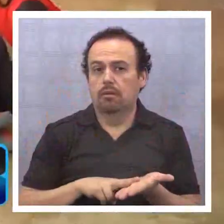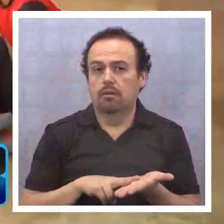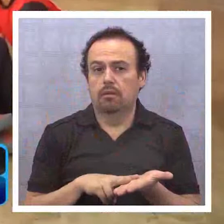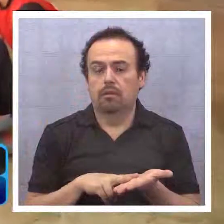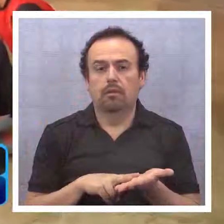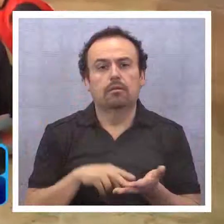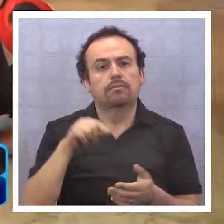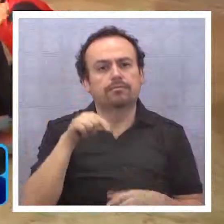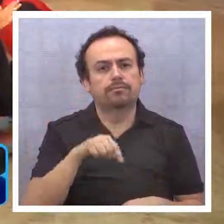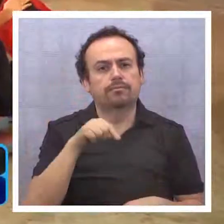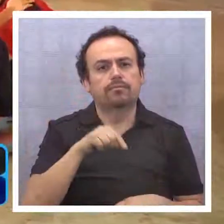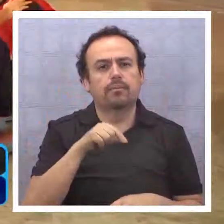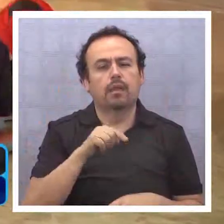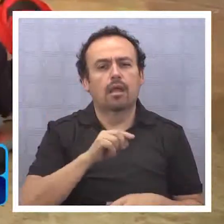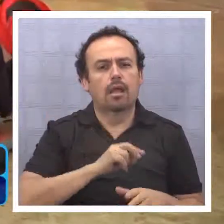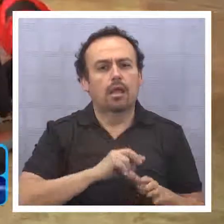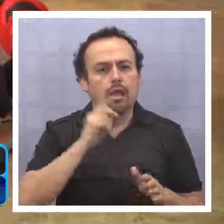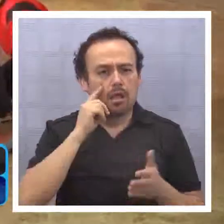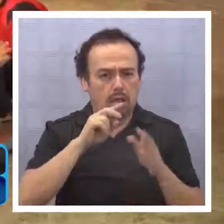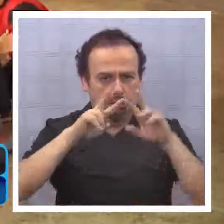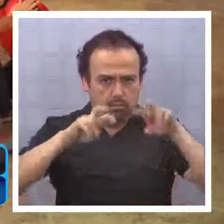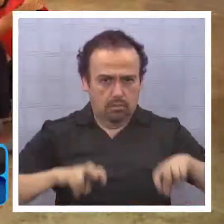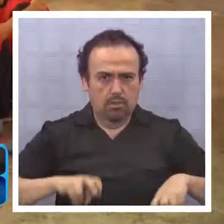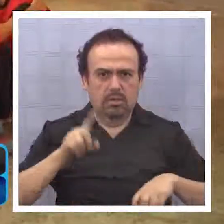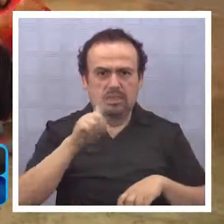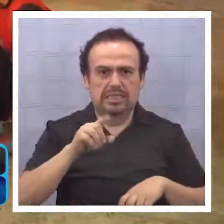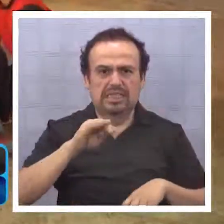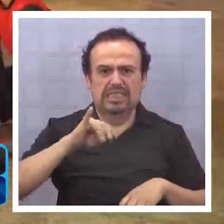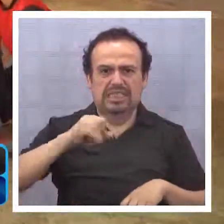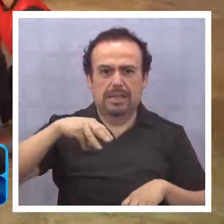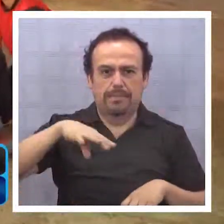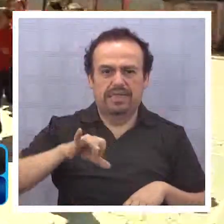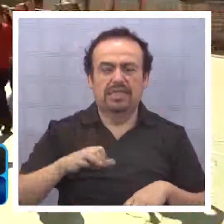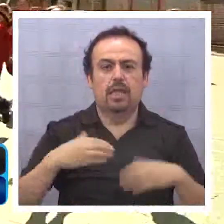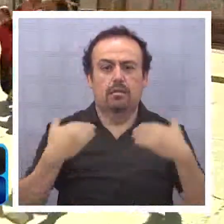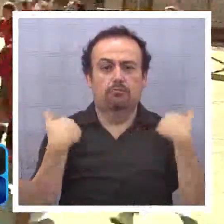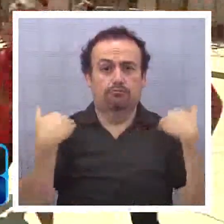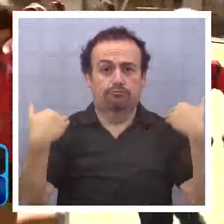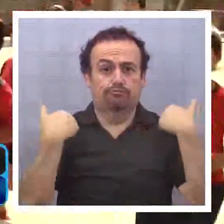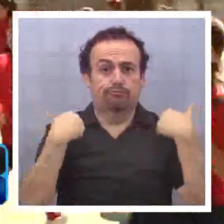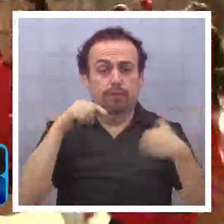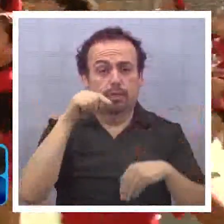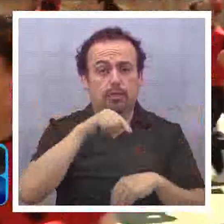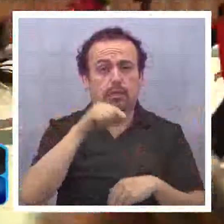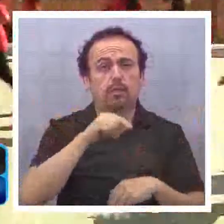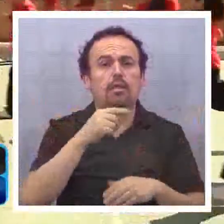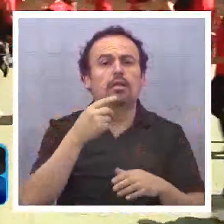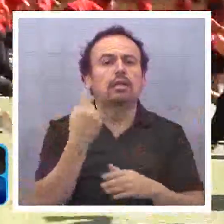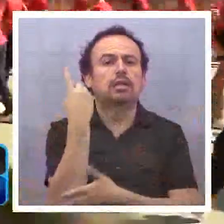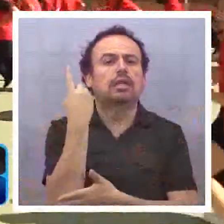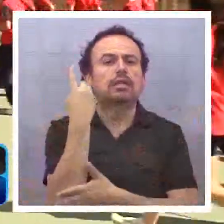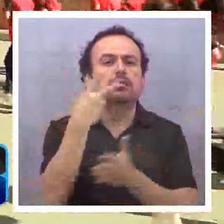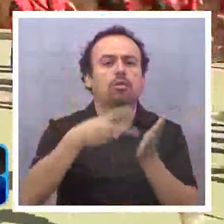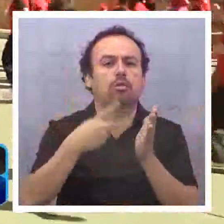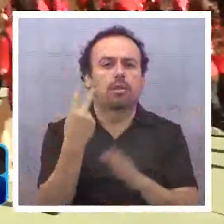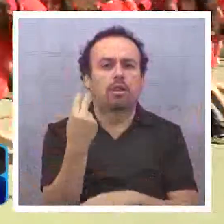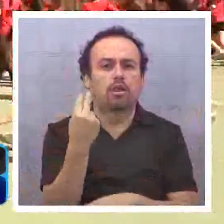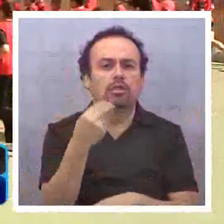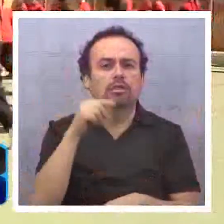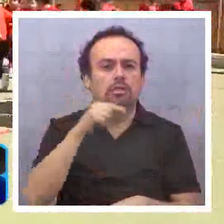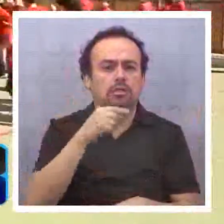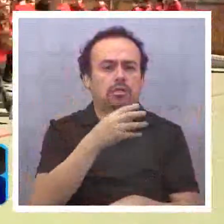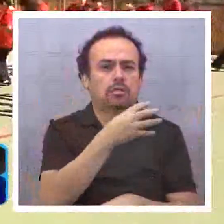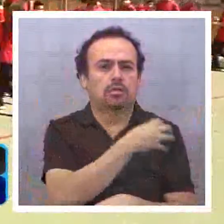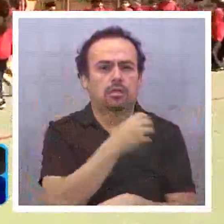Este es el resultado que se obtuvo tras el sims de Educación Física realizado en diciembre de 2012 y que deja a los alumnos